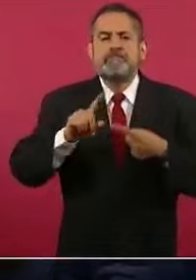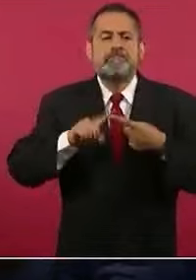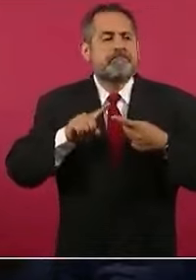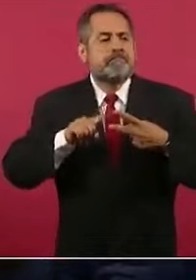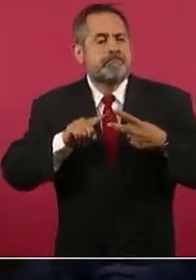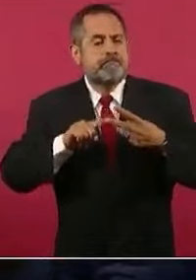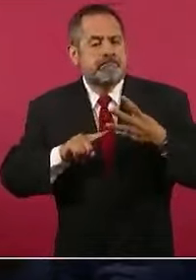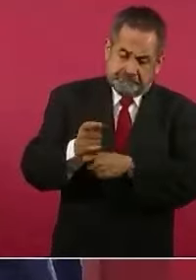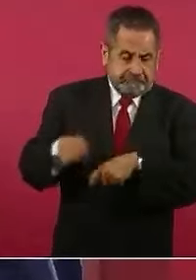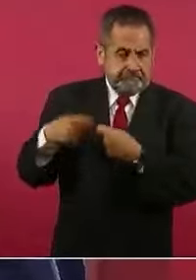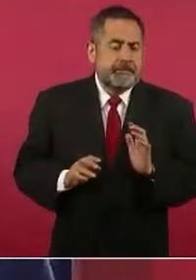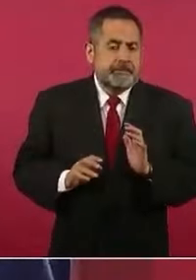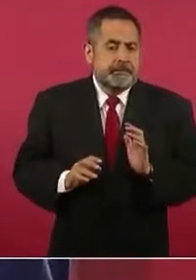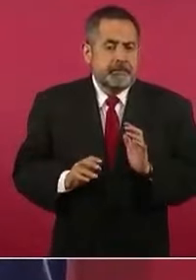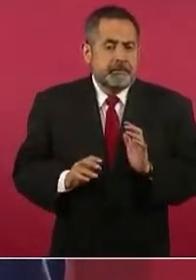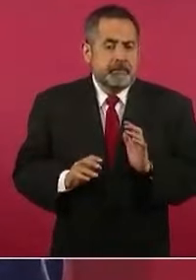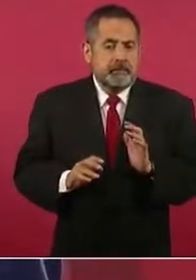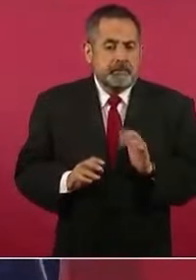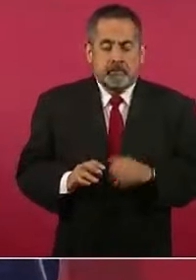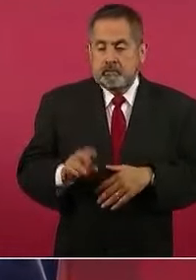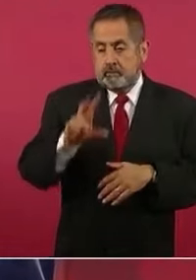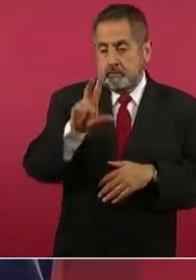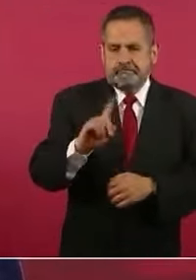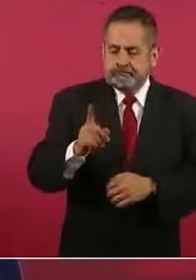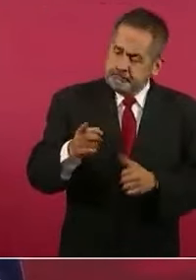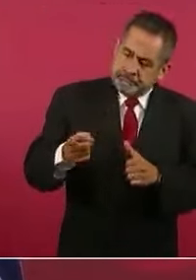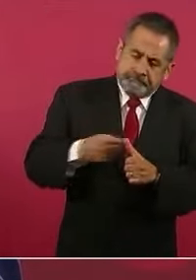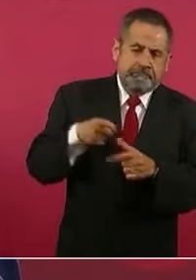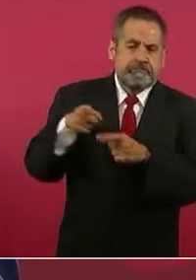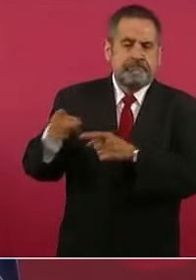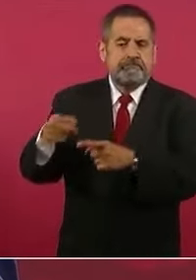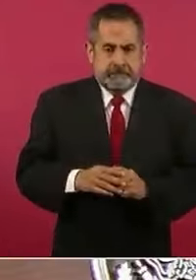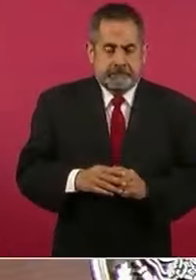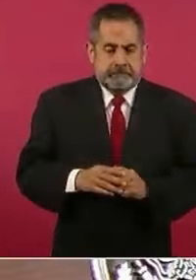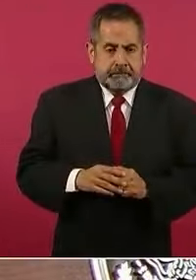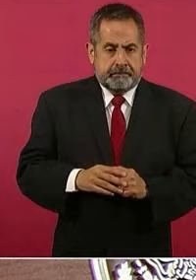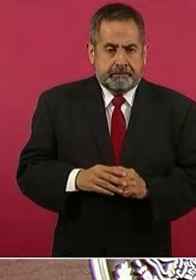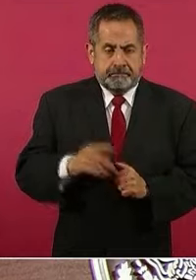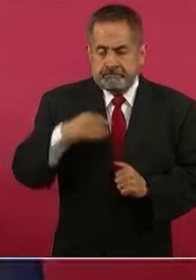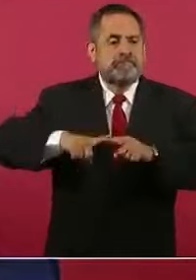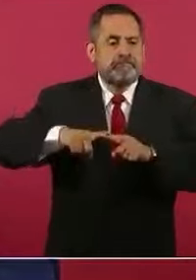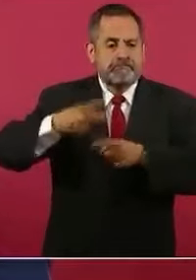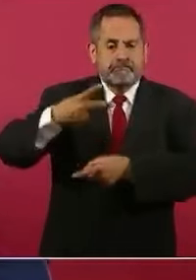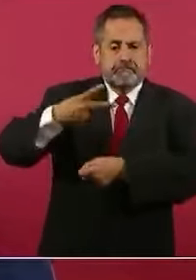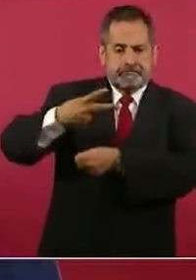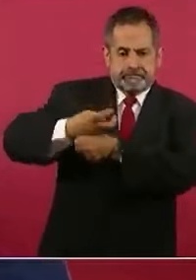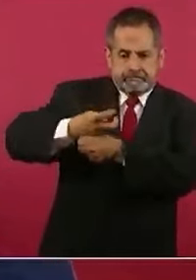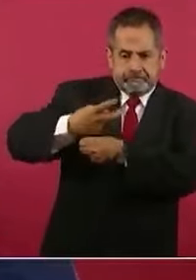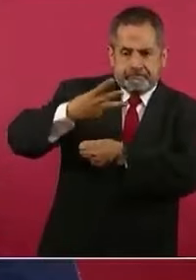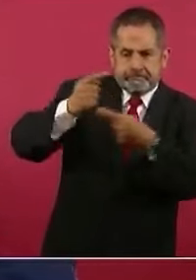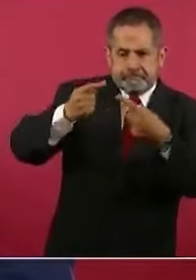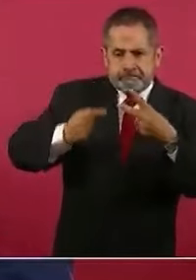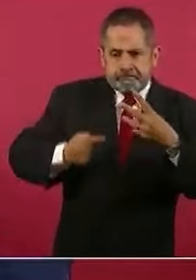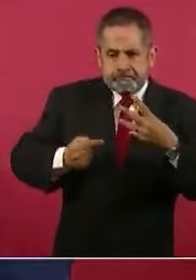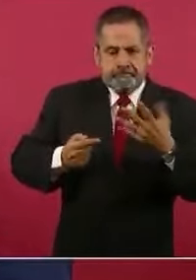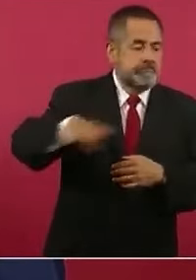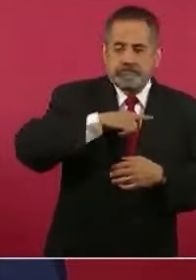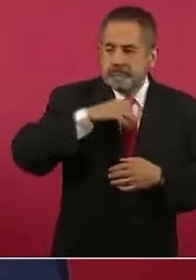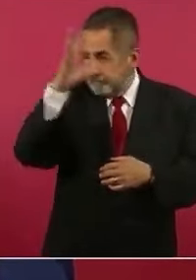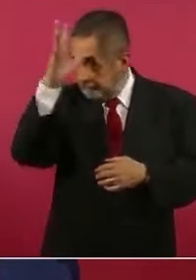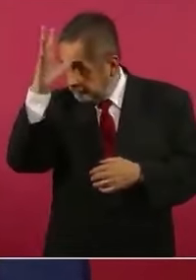atender primero a la gente, no el agua para las empresas. Es un asunto de definir prioridades y también de buscar